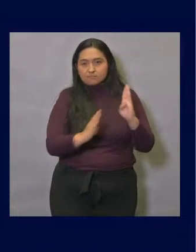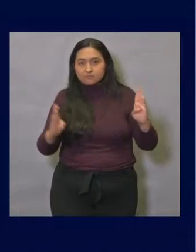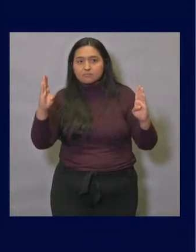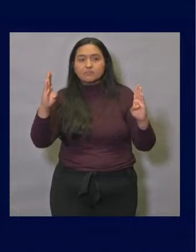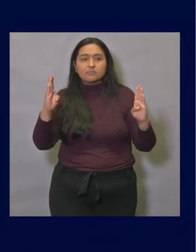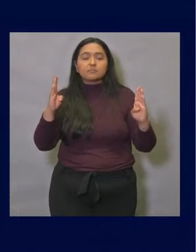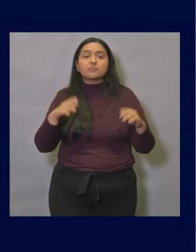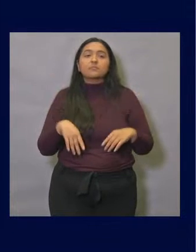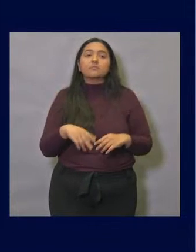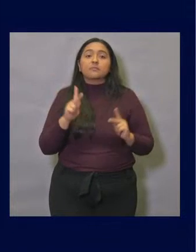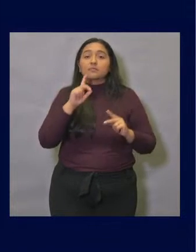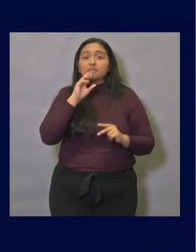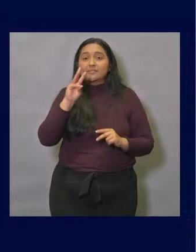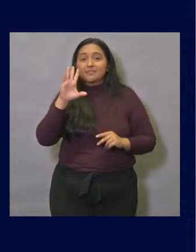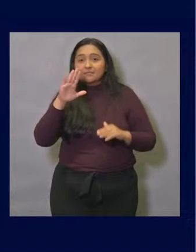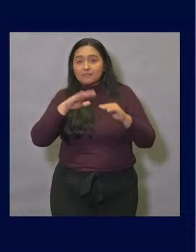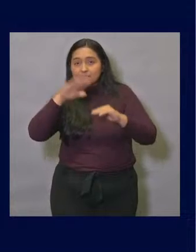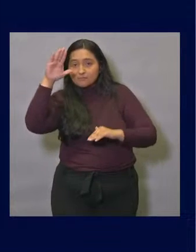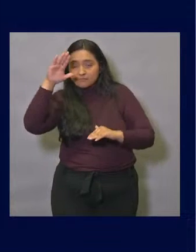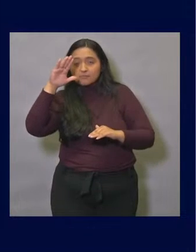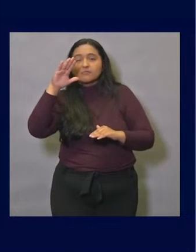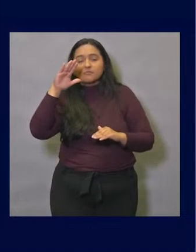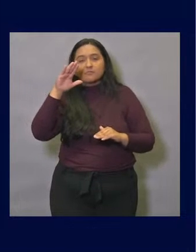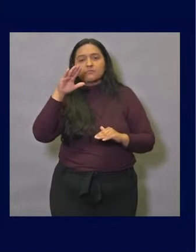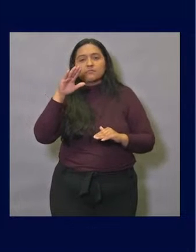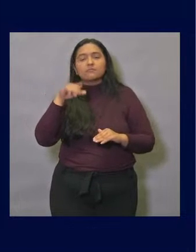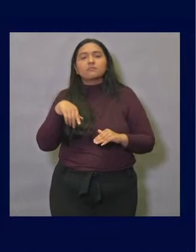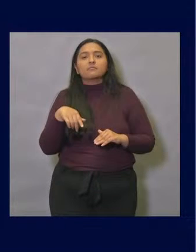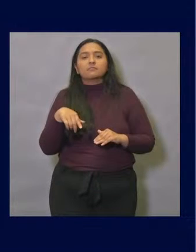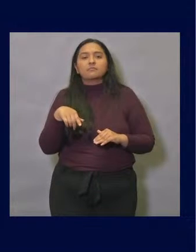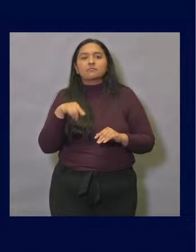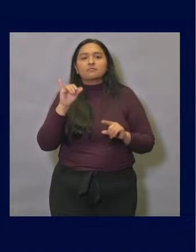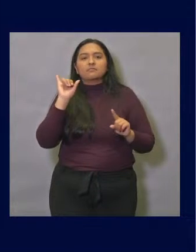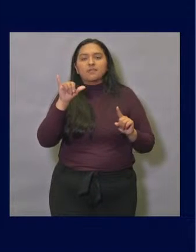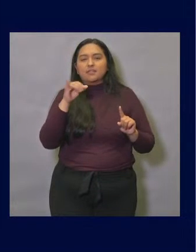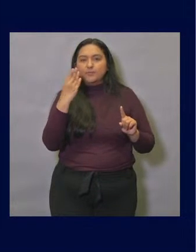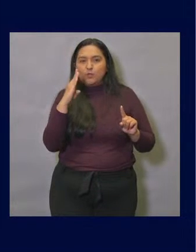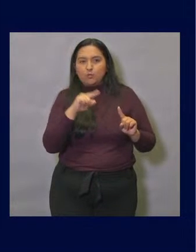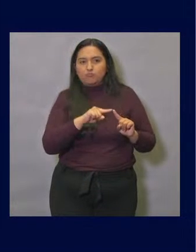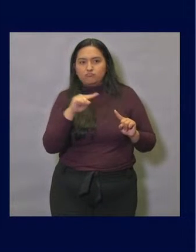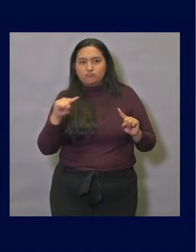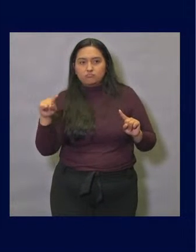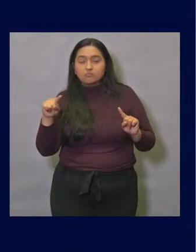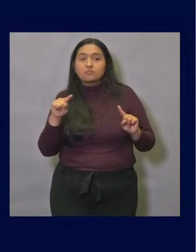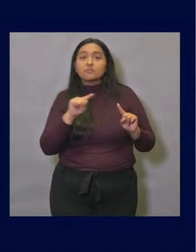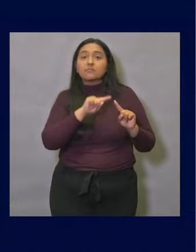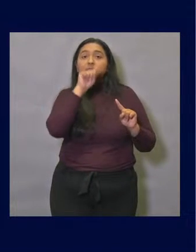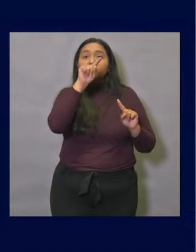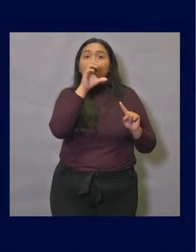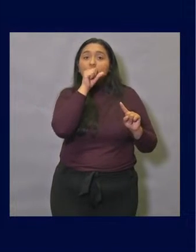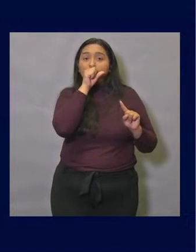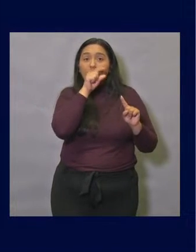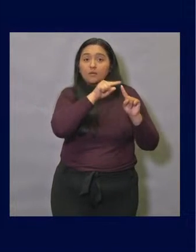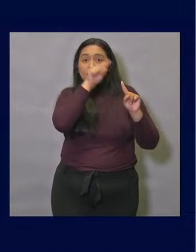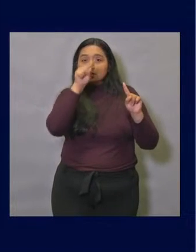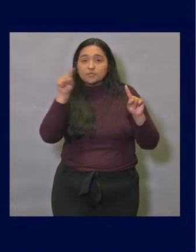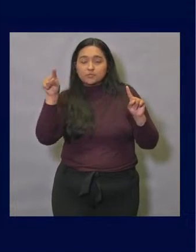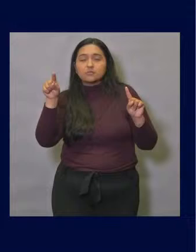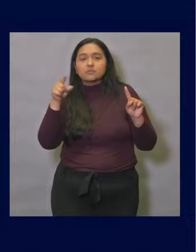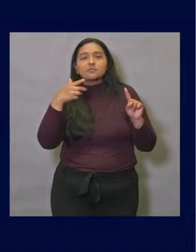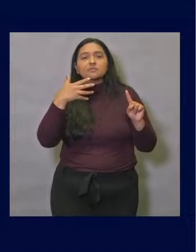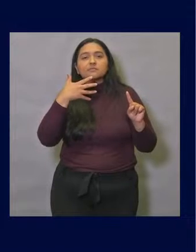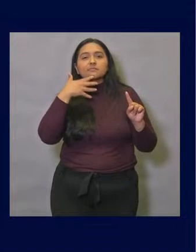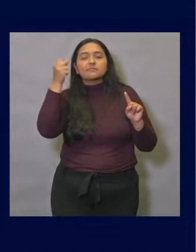fueron hospitalizados con sus infecciones, mientras que la línea anaranjada indica esta proporción en adultos mayores